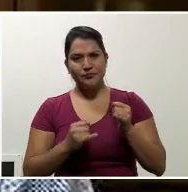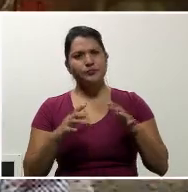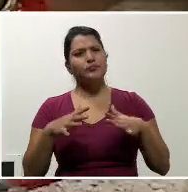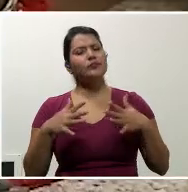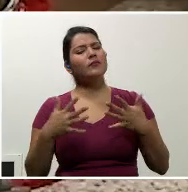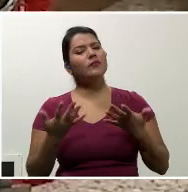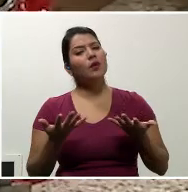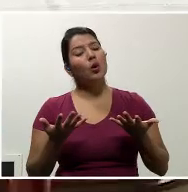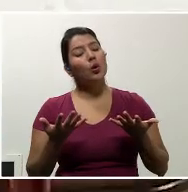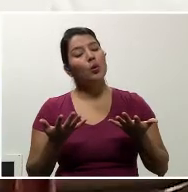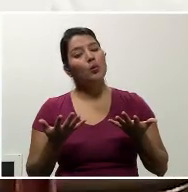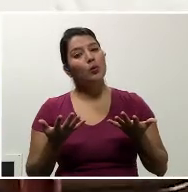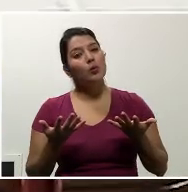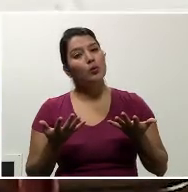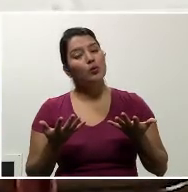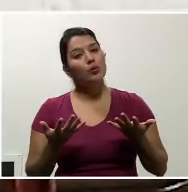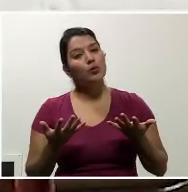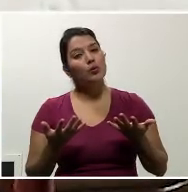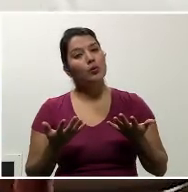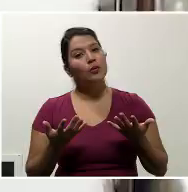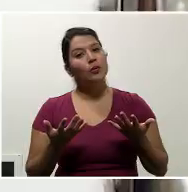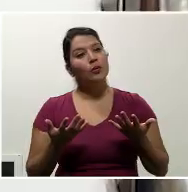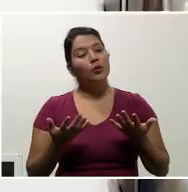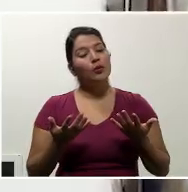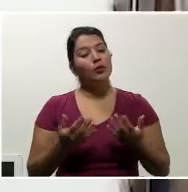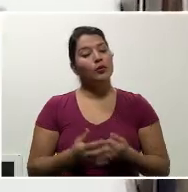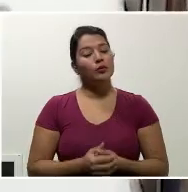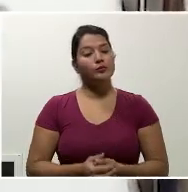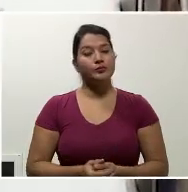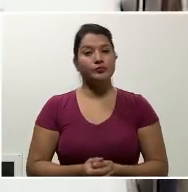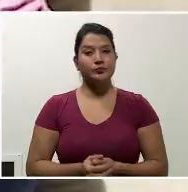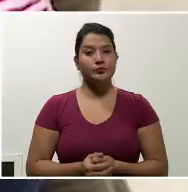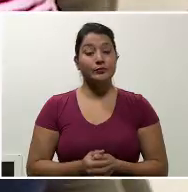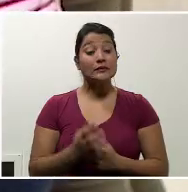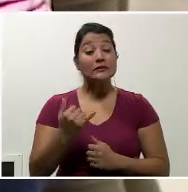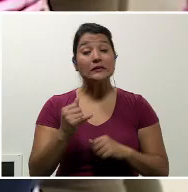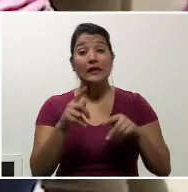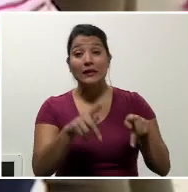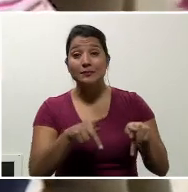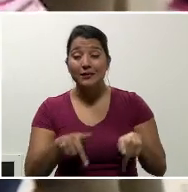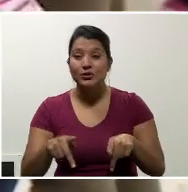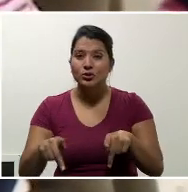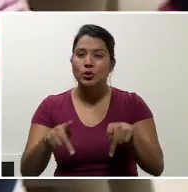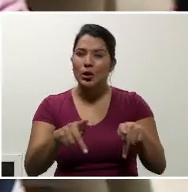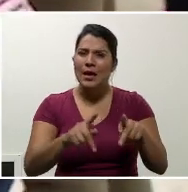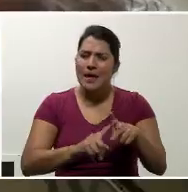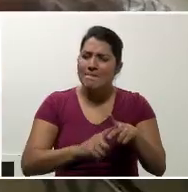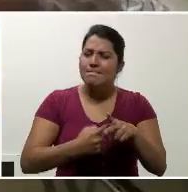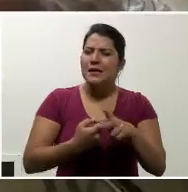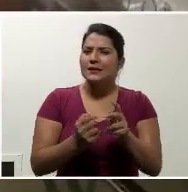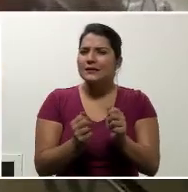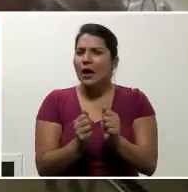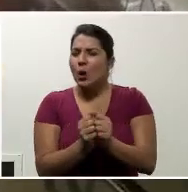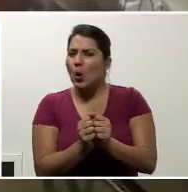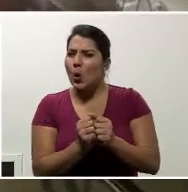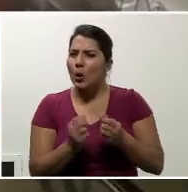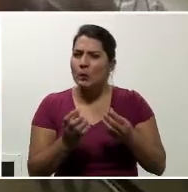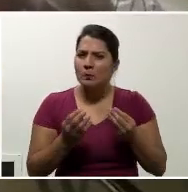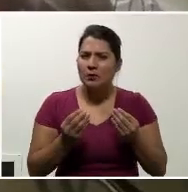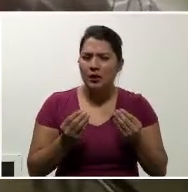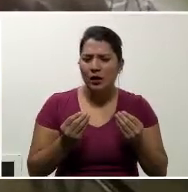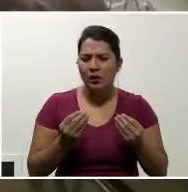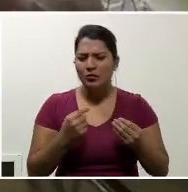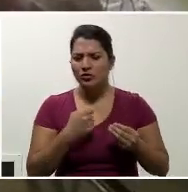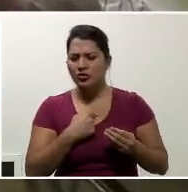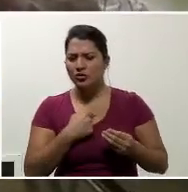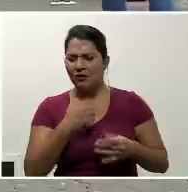¿cómo si algún costarricense o la gente empieza con ese temor ya de puedo tener el